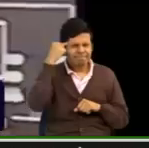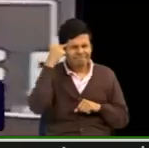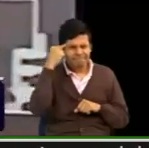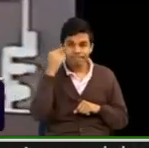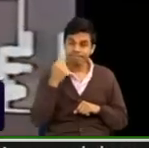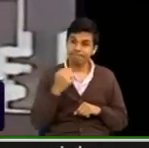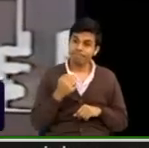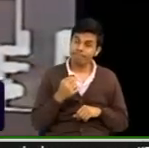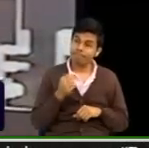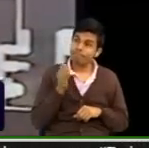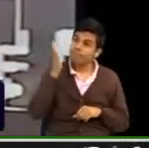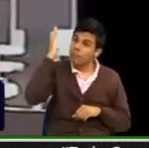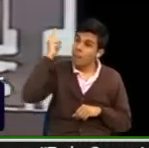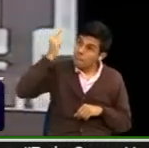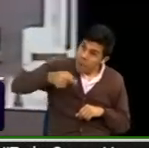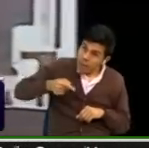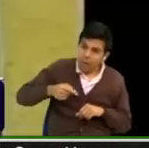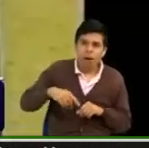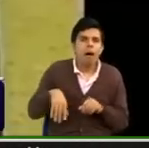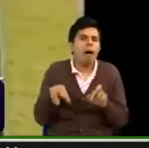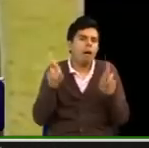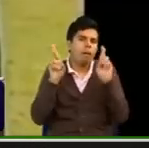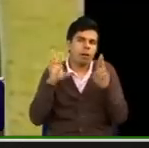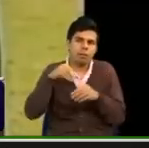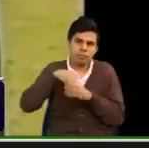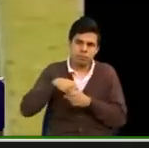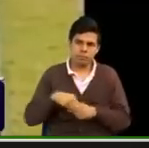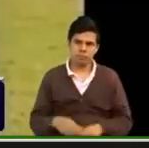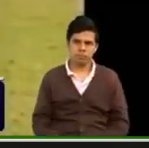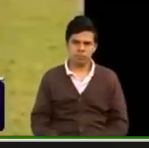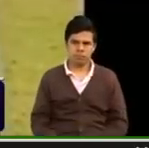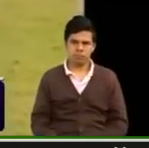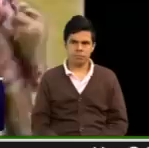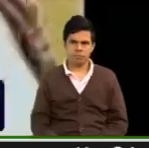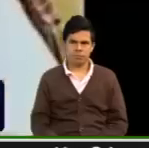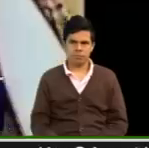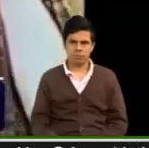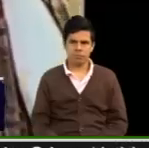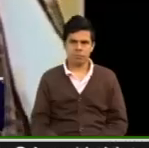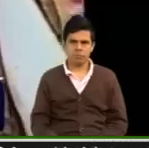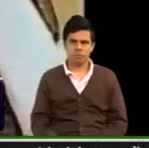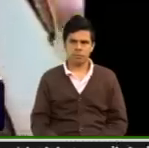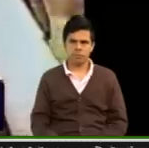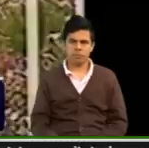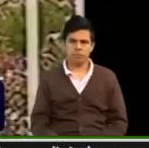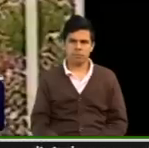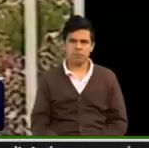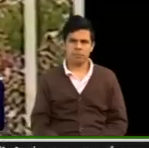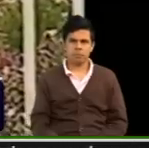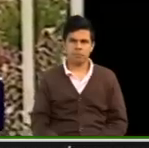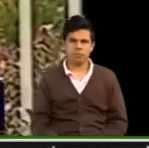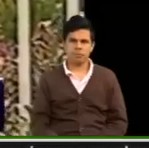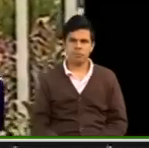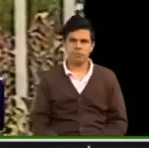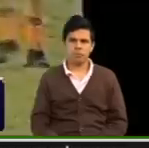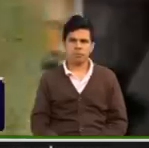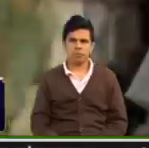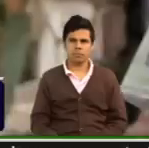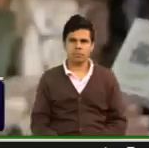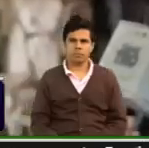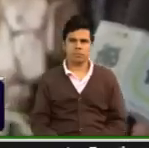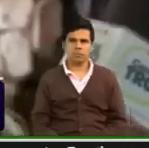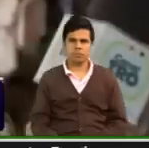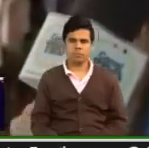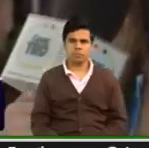si es de la voluntad del Señor, que así sea. Yo de verdad soy una buena persona. Chao. Se va a arrepentir, ¿me entendió? Ya estoy arrepentido.